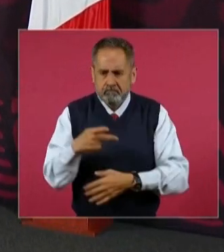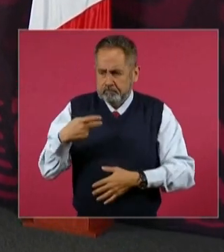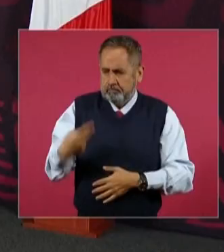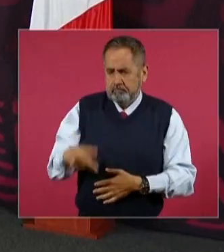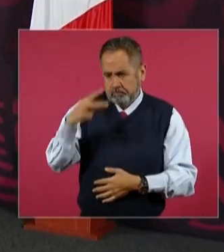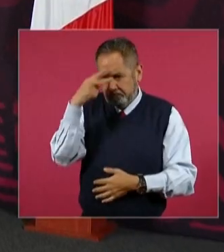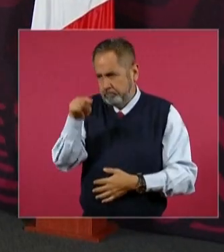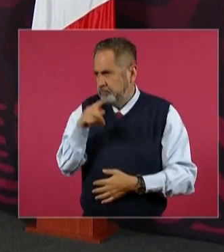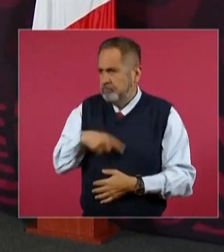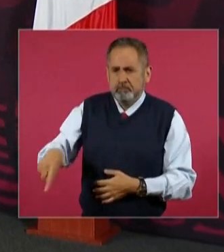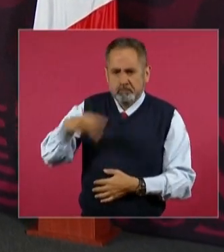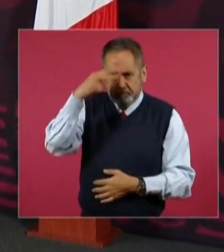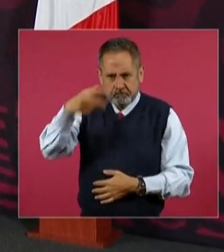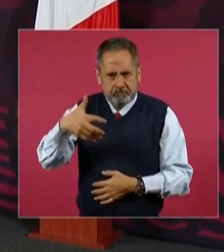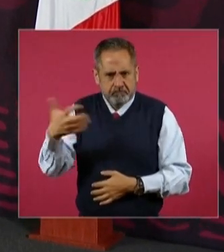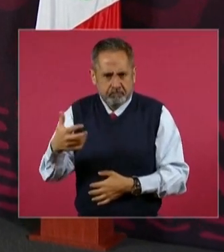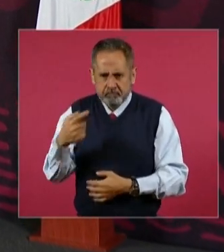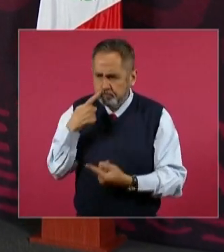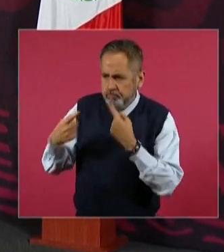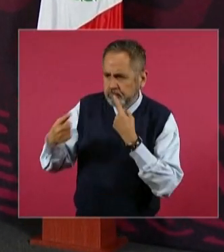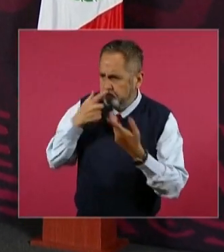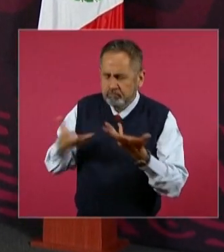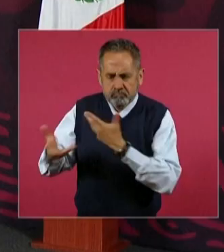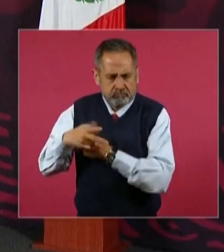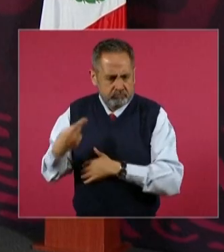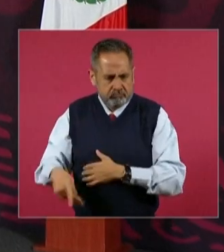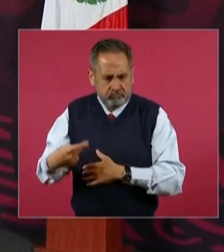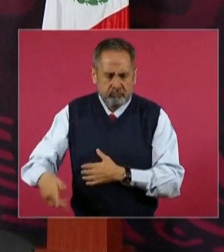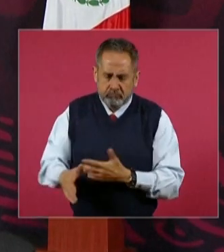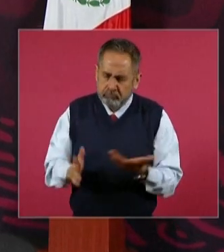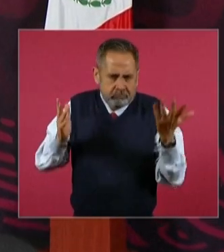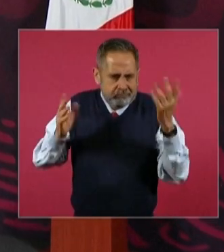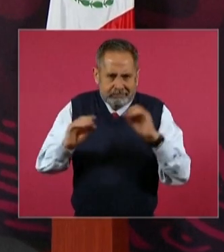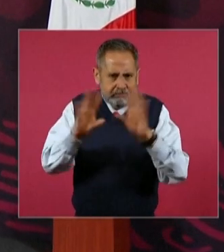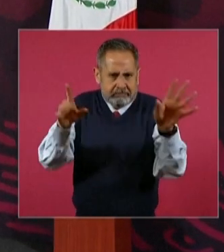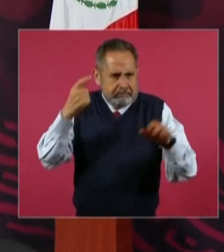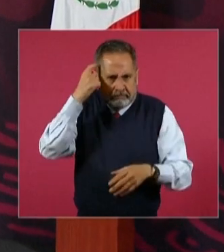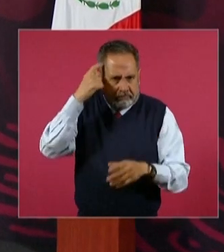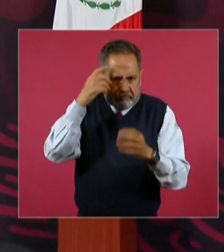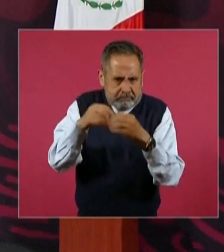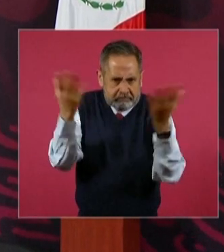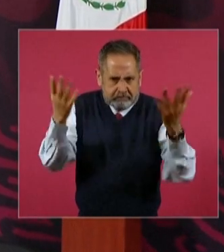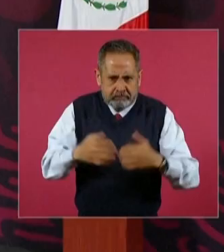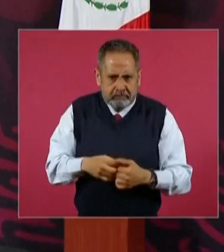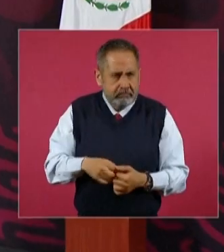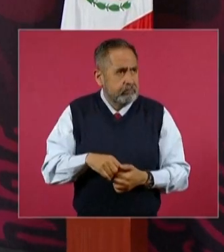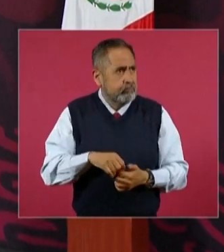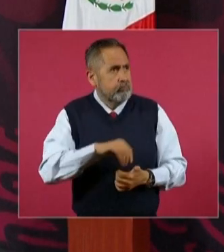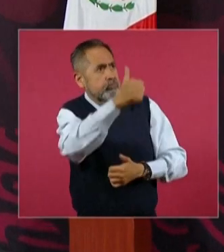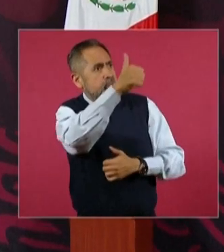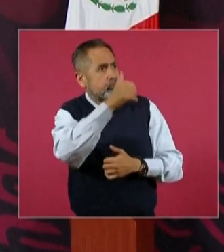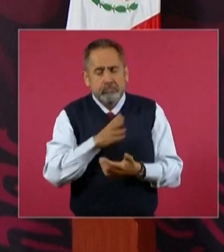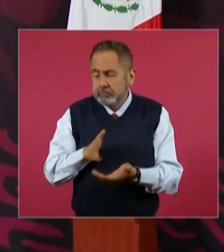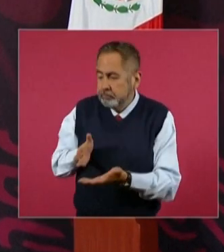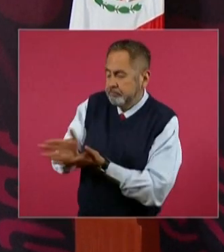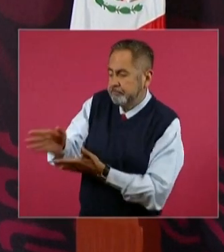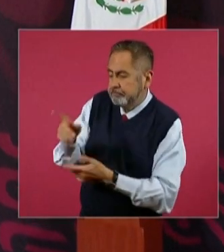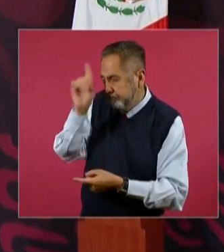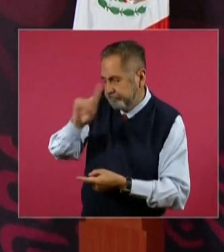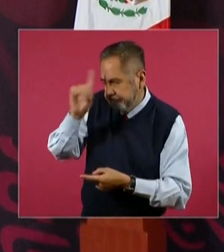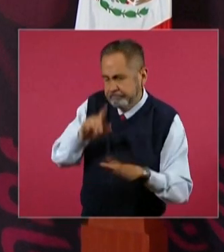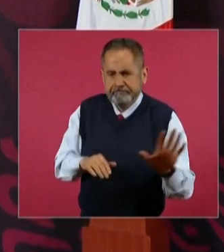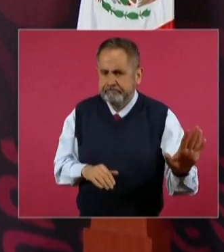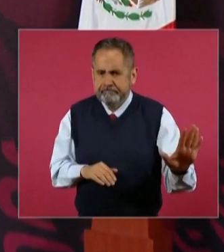los mexicanos es un principio básico de independencia